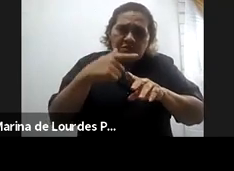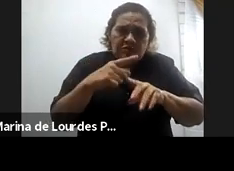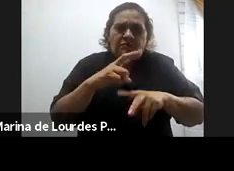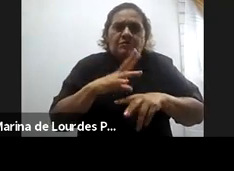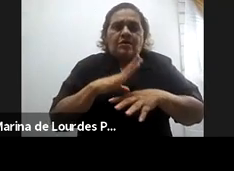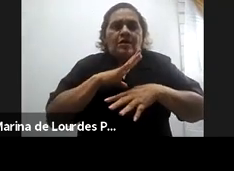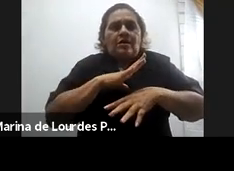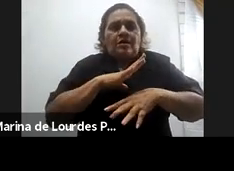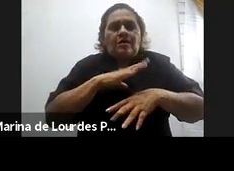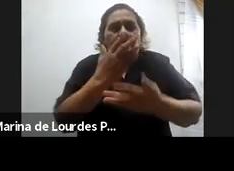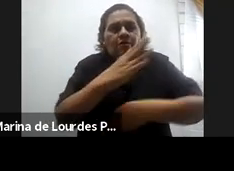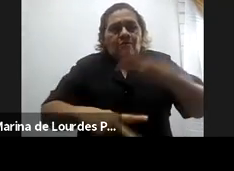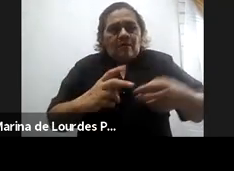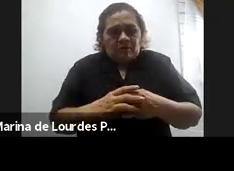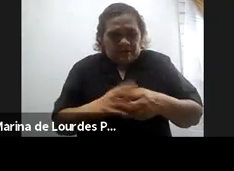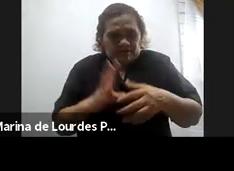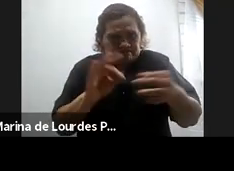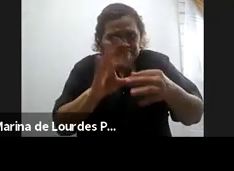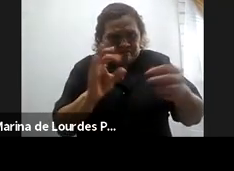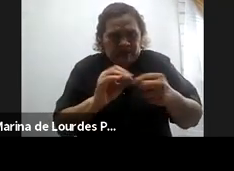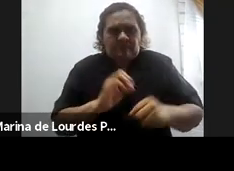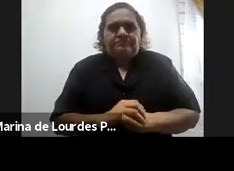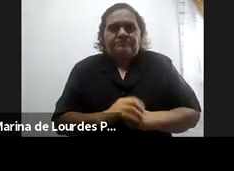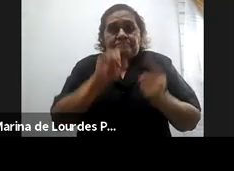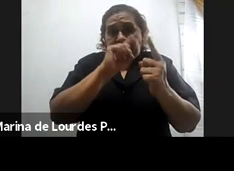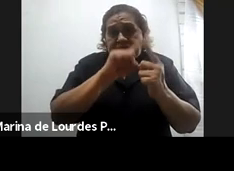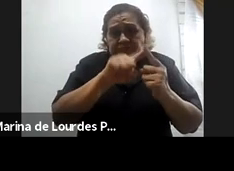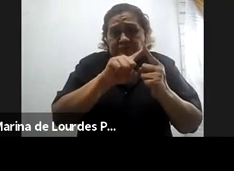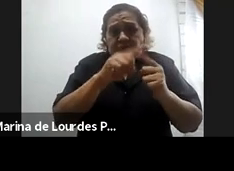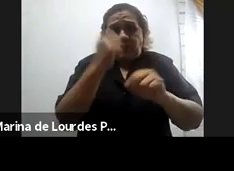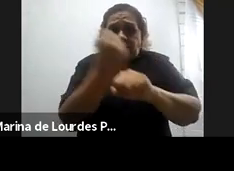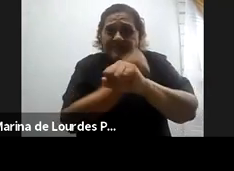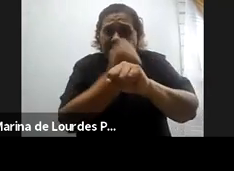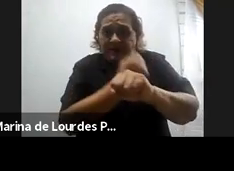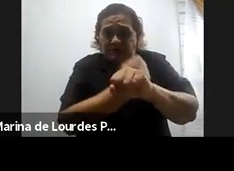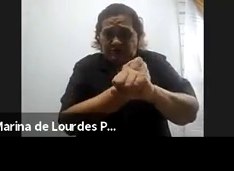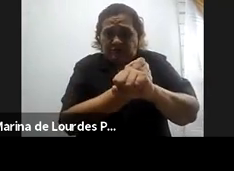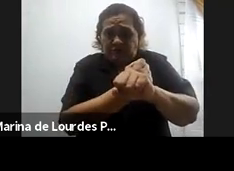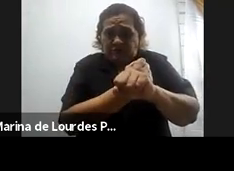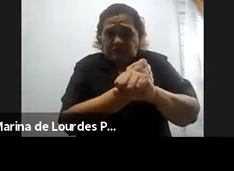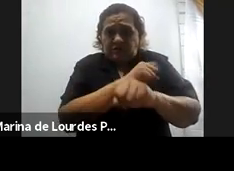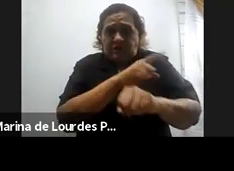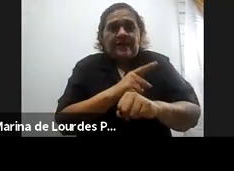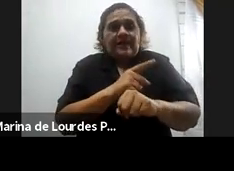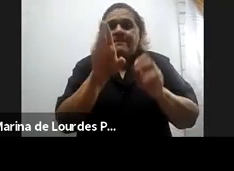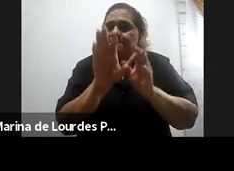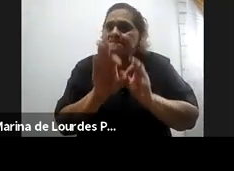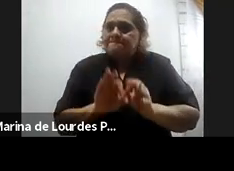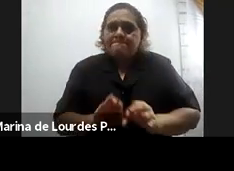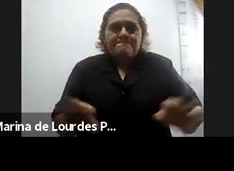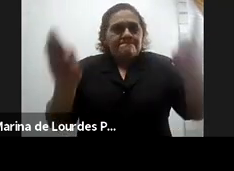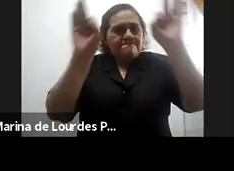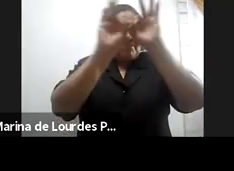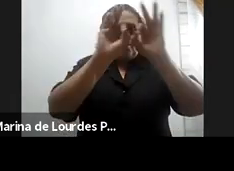revisar cada uno de ellos. Para empezar, el calzado. El calzado apropiado es indispensable.